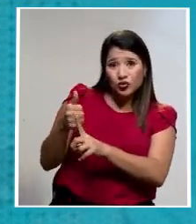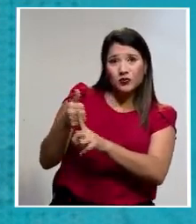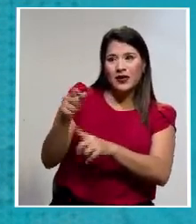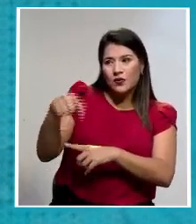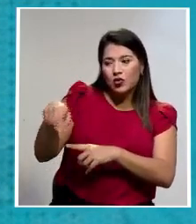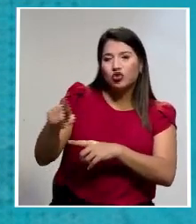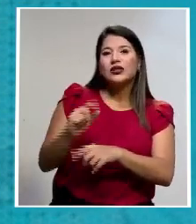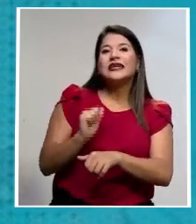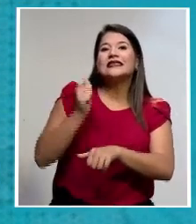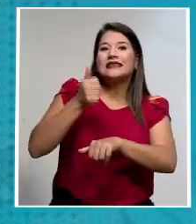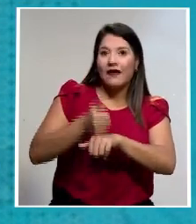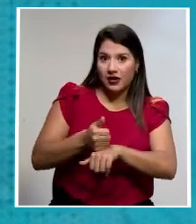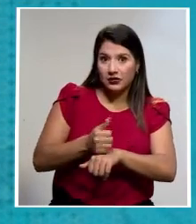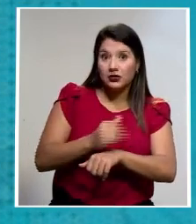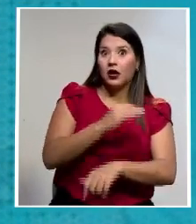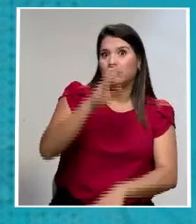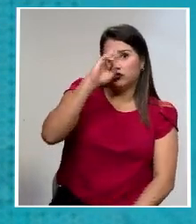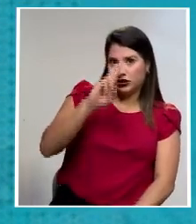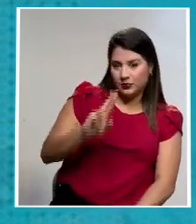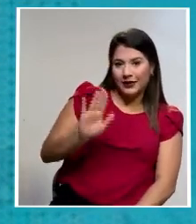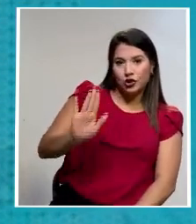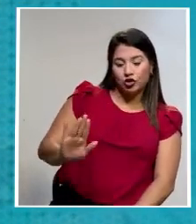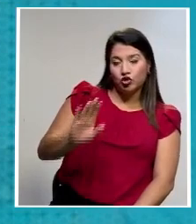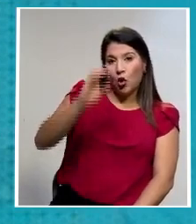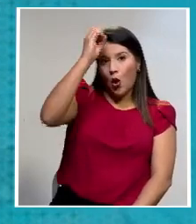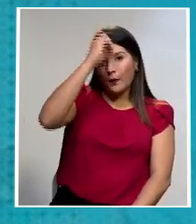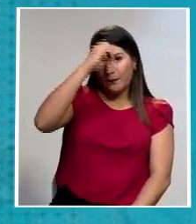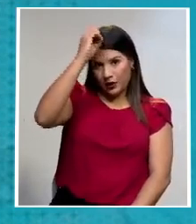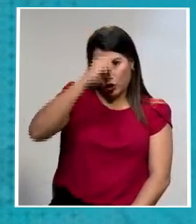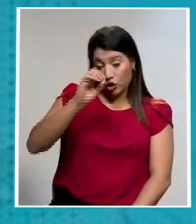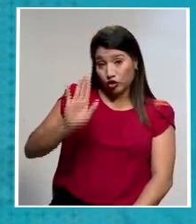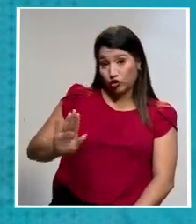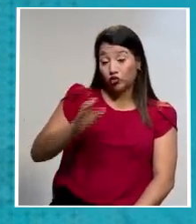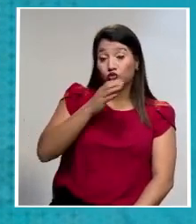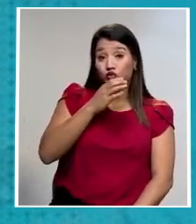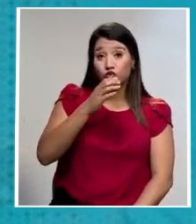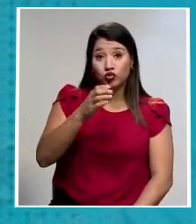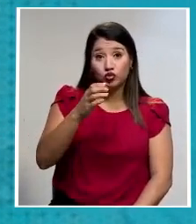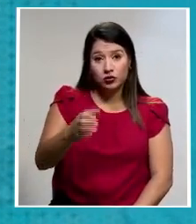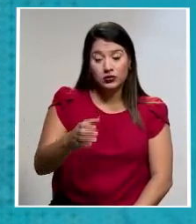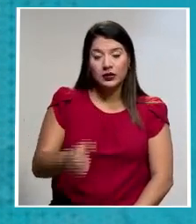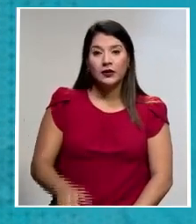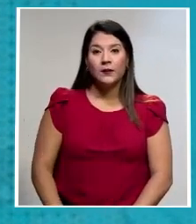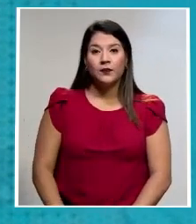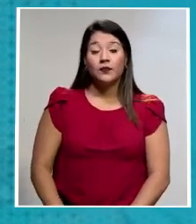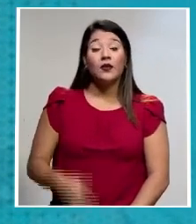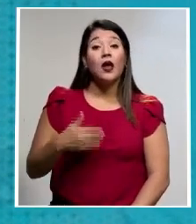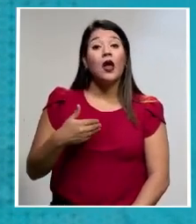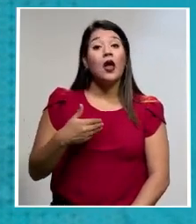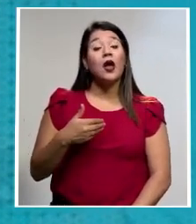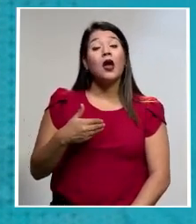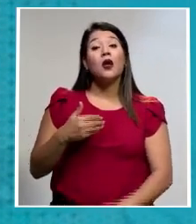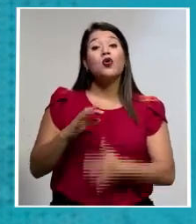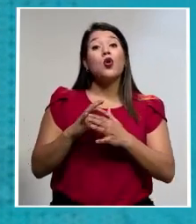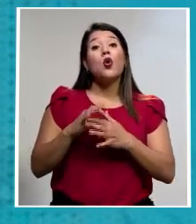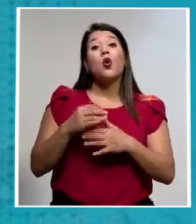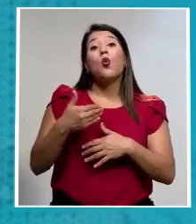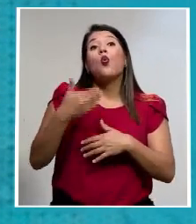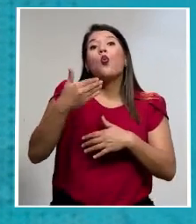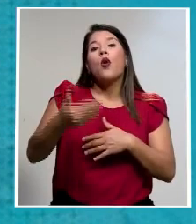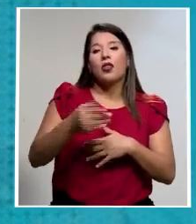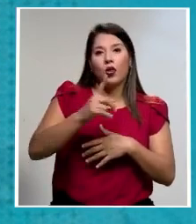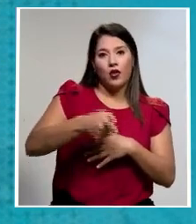que se les respete en absoluto lo que ellos indican cuando se debe y cuando no